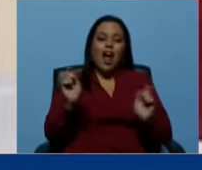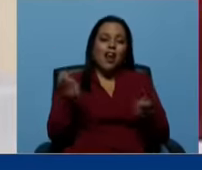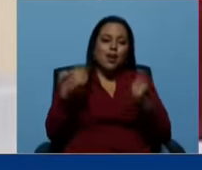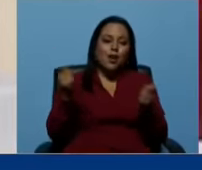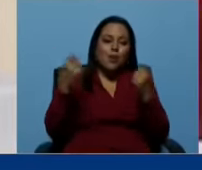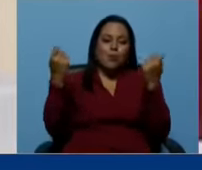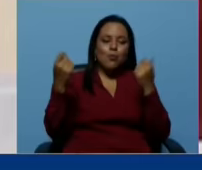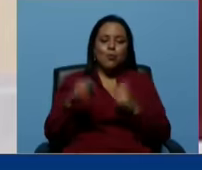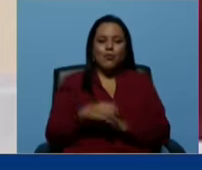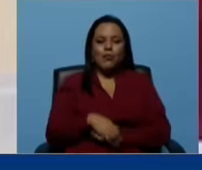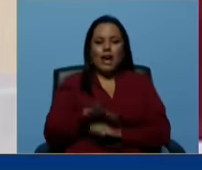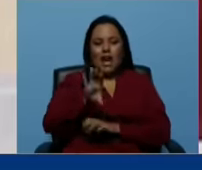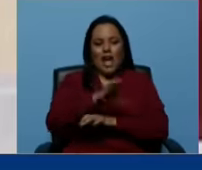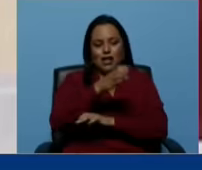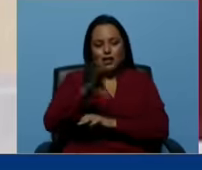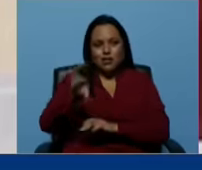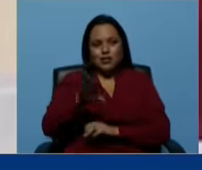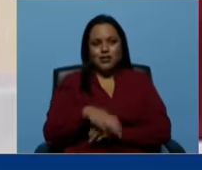aleluya.